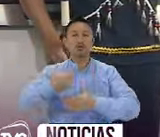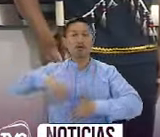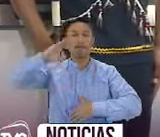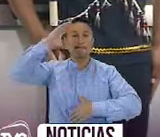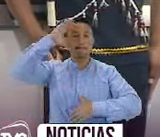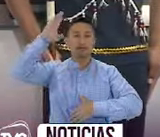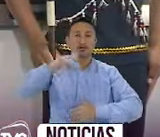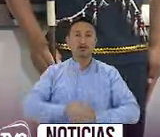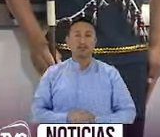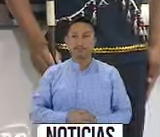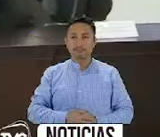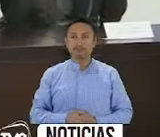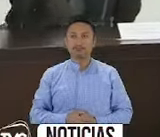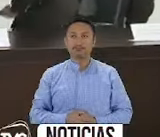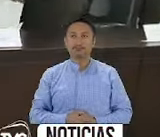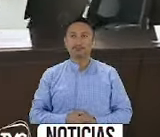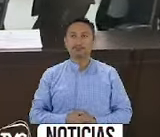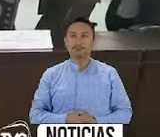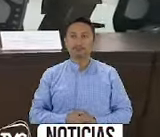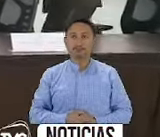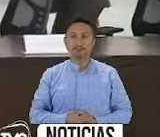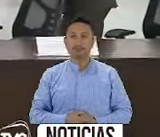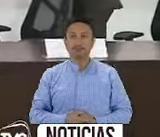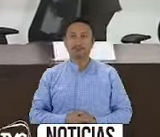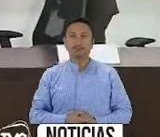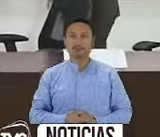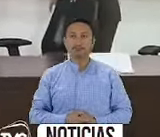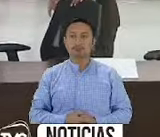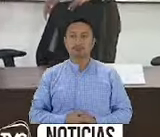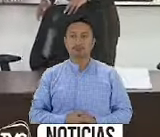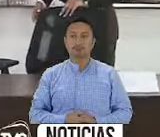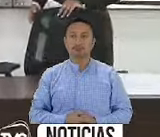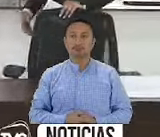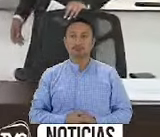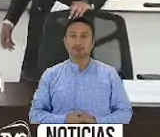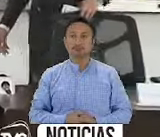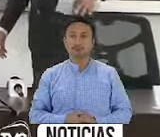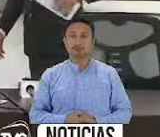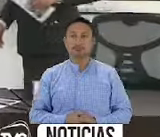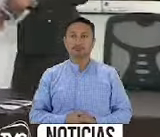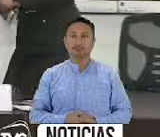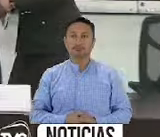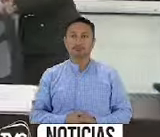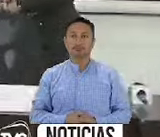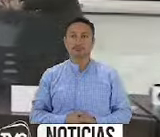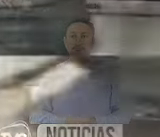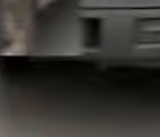Ecuador. Informó Miguel Ángel Bedoya.